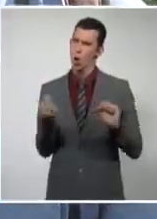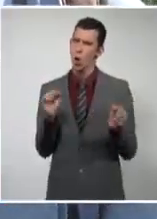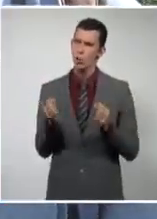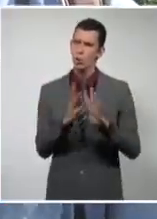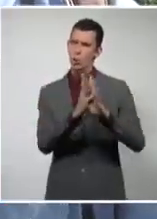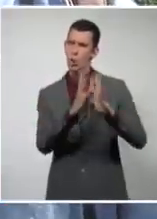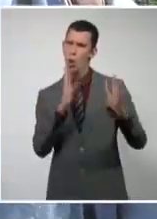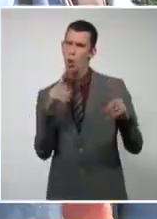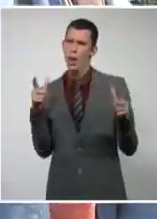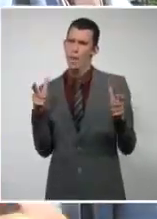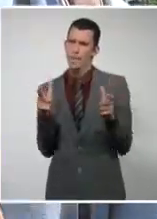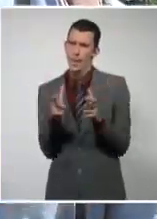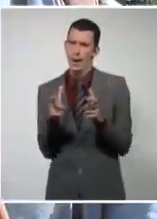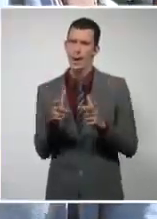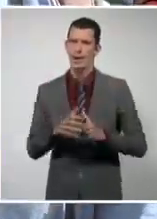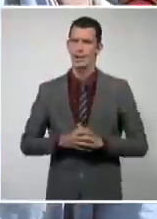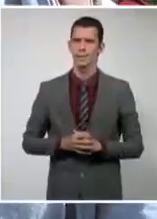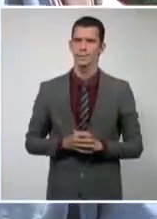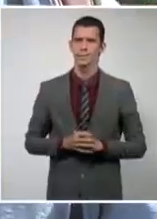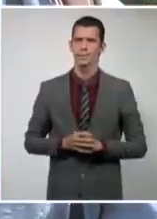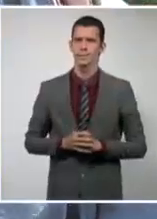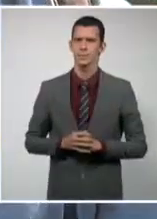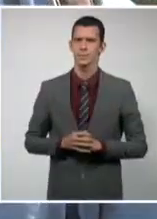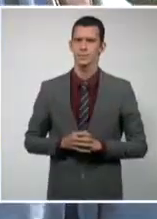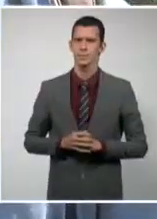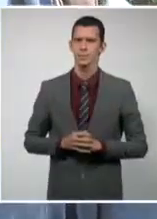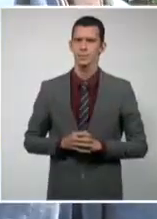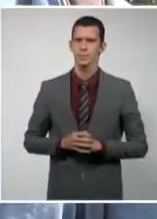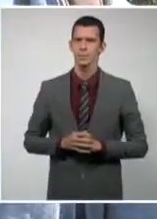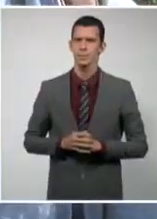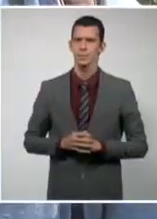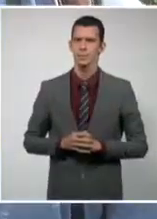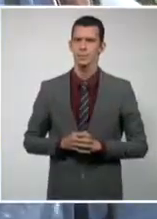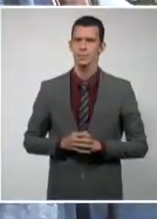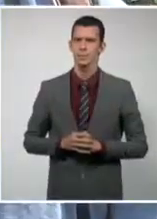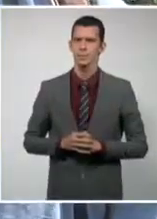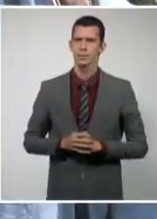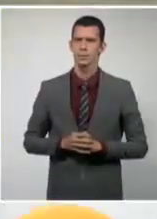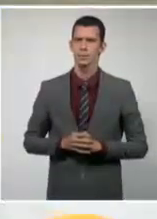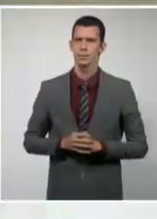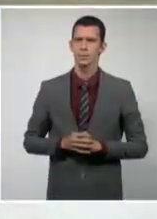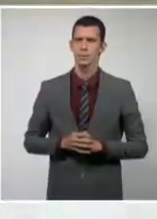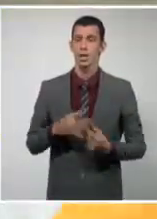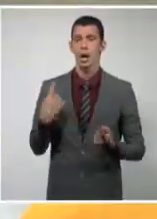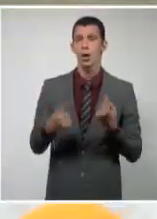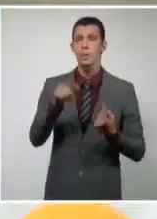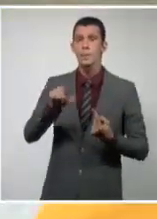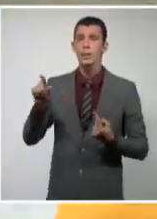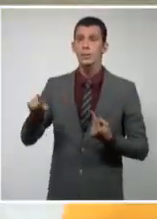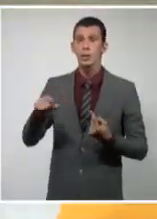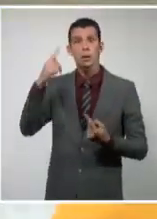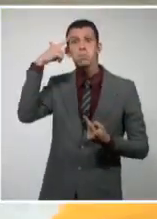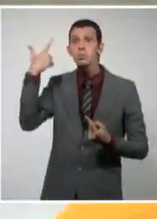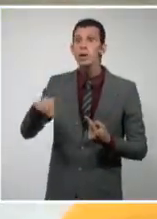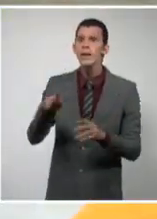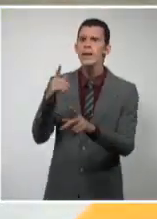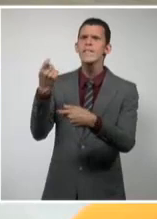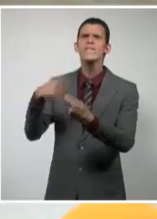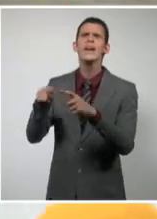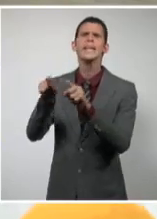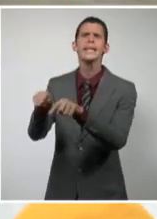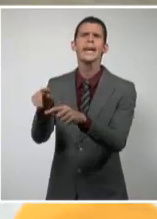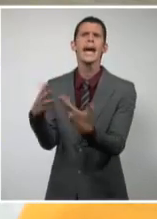va a haber esto y esto, y eso ayuda al que va a hacer la cola, sepa. Muchos se quejan que hacen la cola y después preguntan, hay que hacerlo. Le hemos indicado a las cadenas, que es una de las